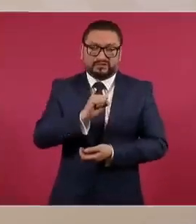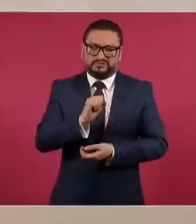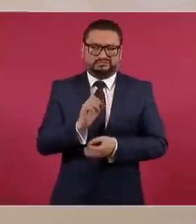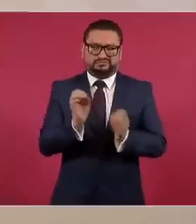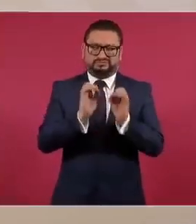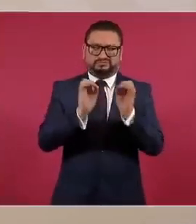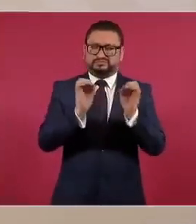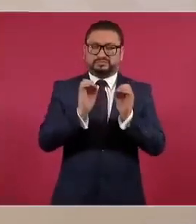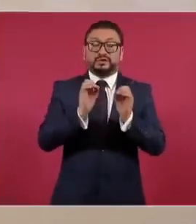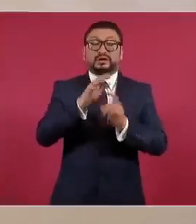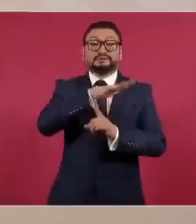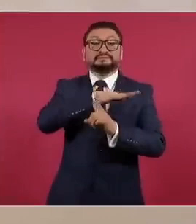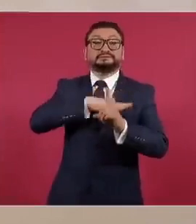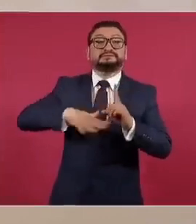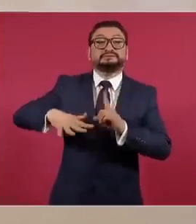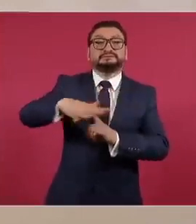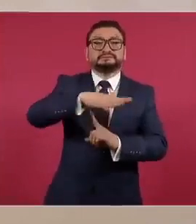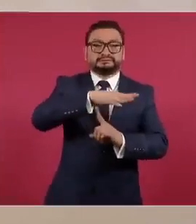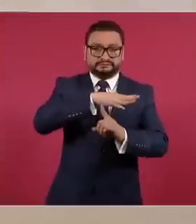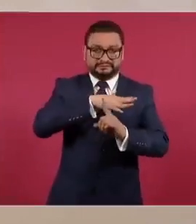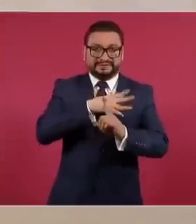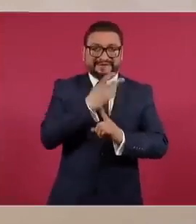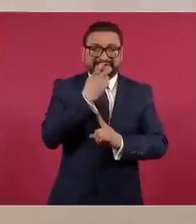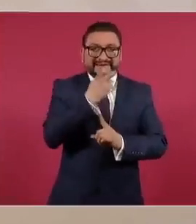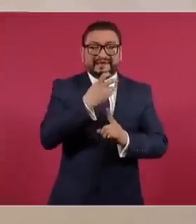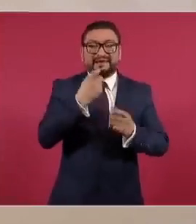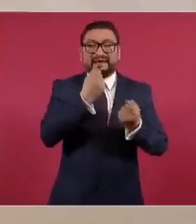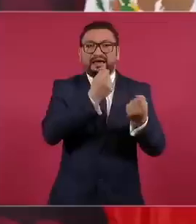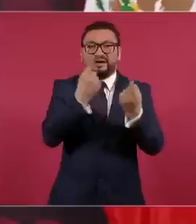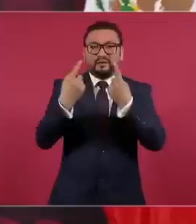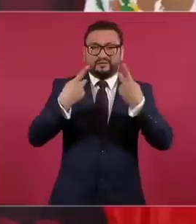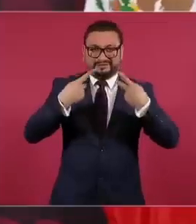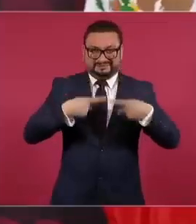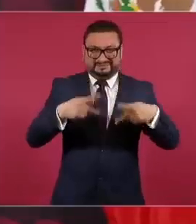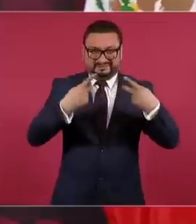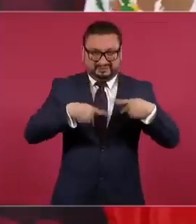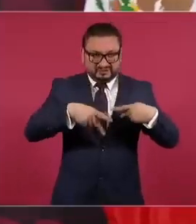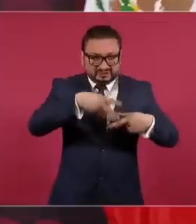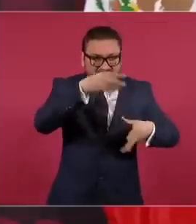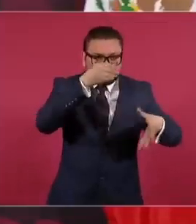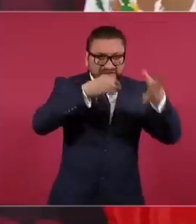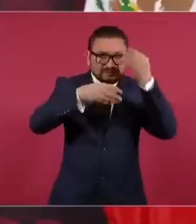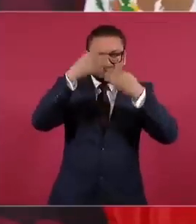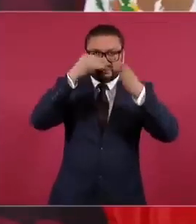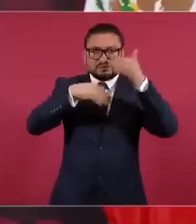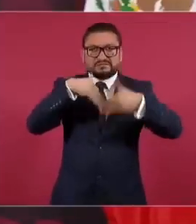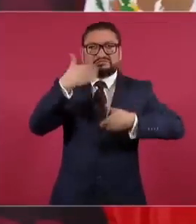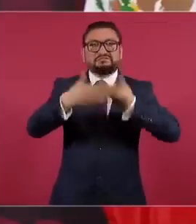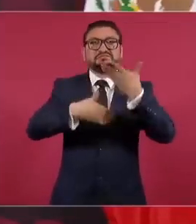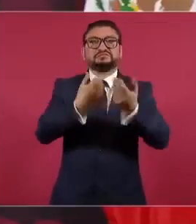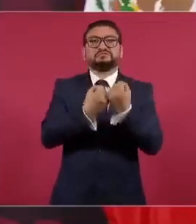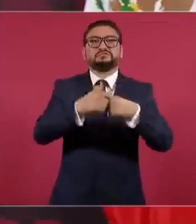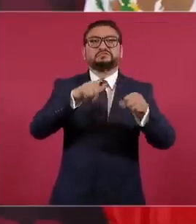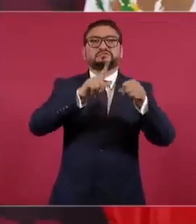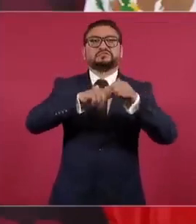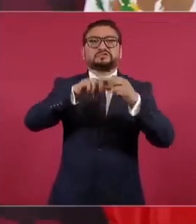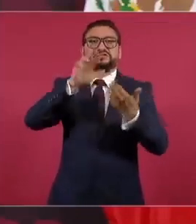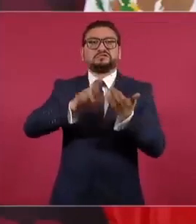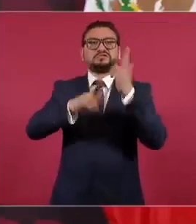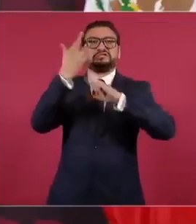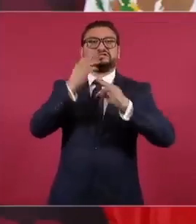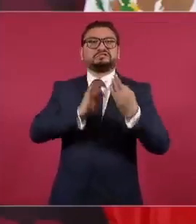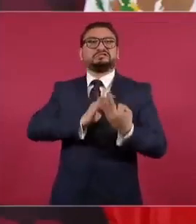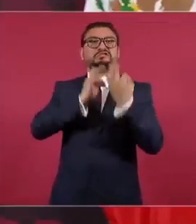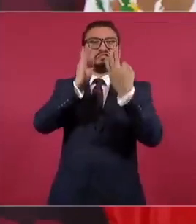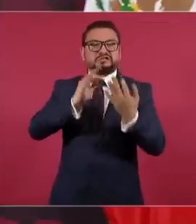son las circunstancias los que llevan a algunos a tomar el camino de las conductas antisociales, y si cambia